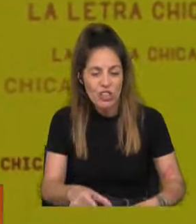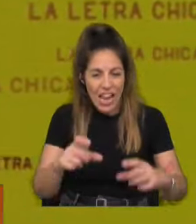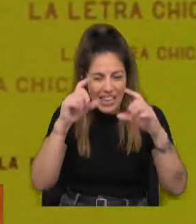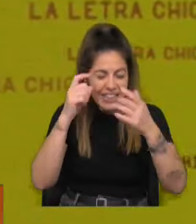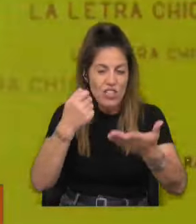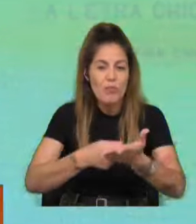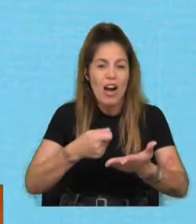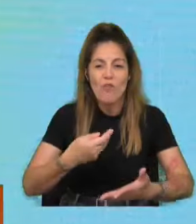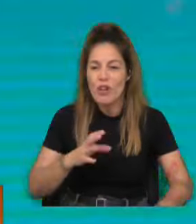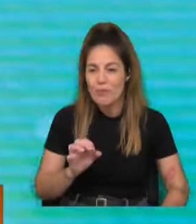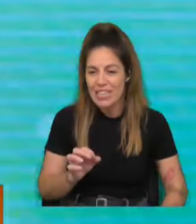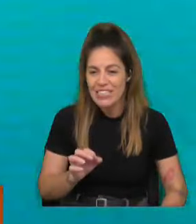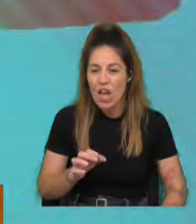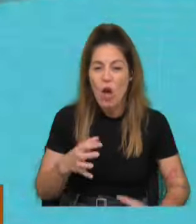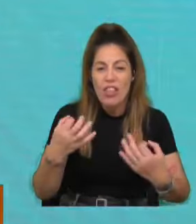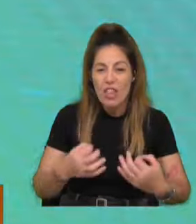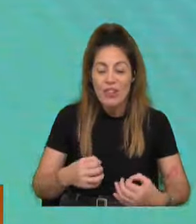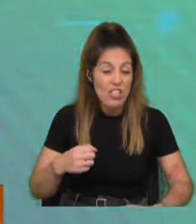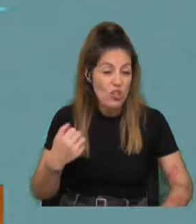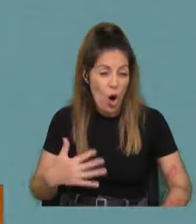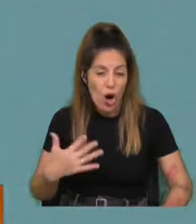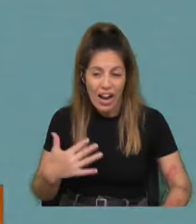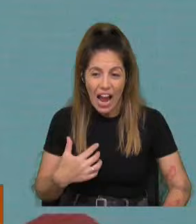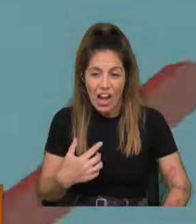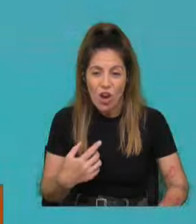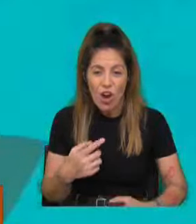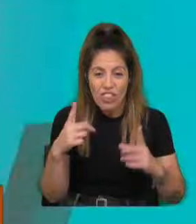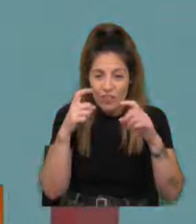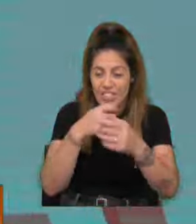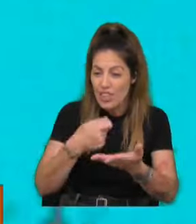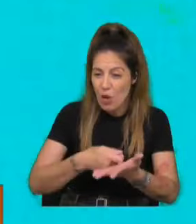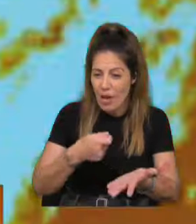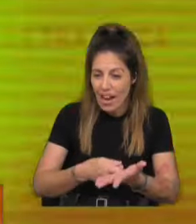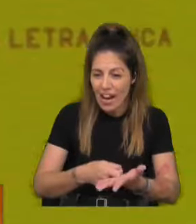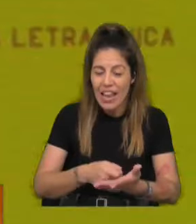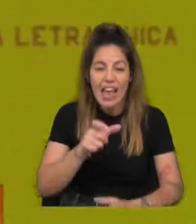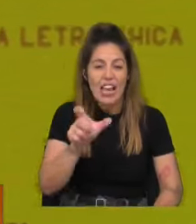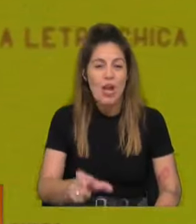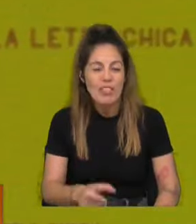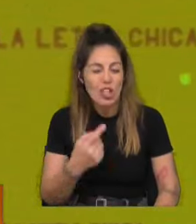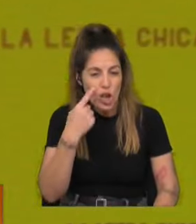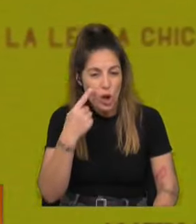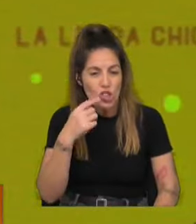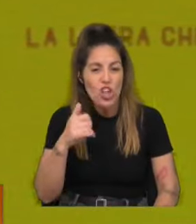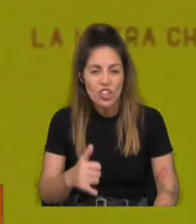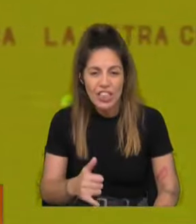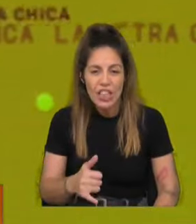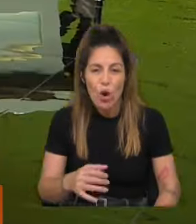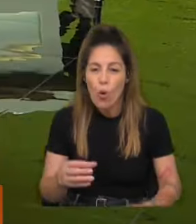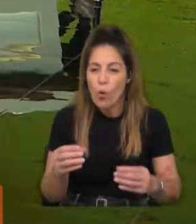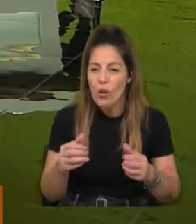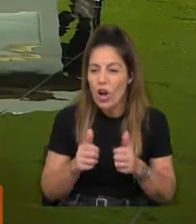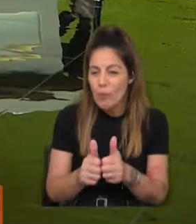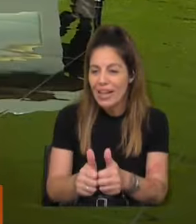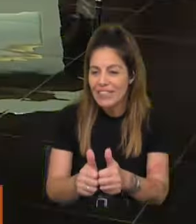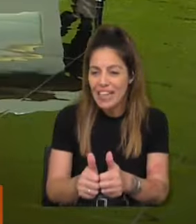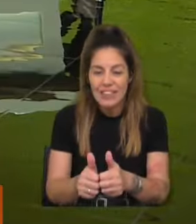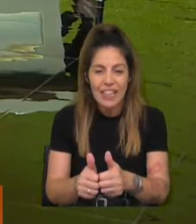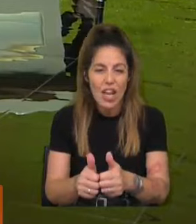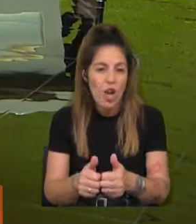bps porque son Realmente algo caro y difícil de costear para algunos trabajadores las personas que conocen o que tienen un acompañante personal por